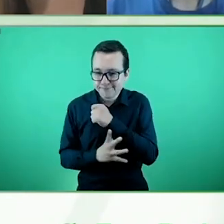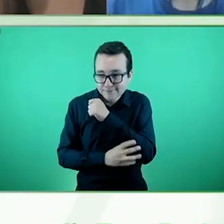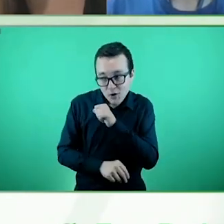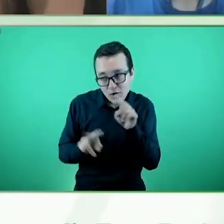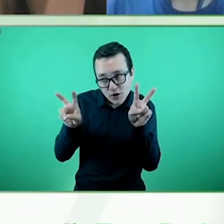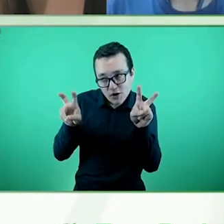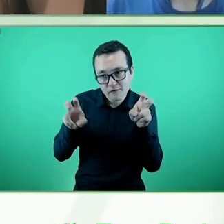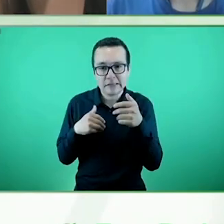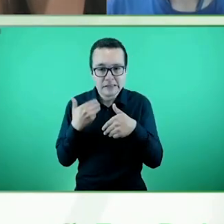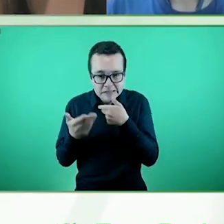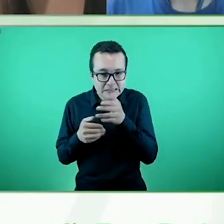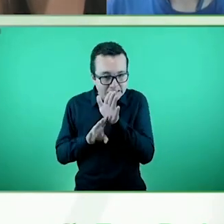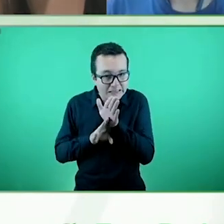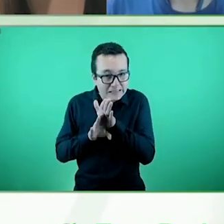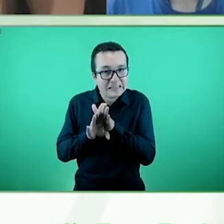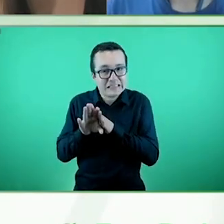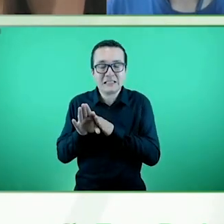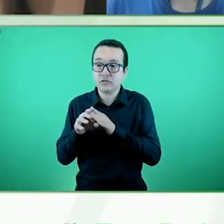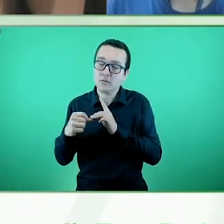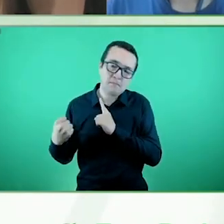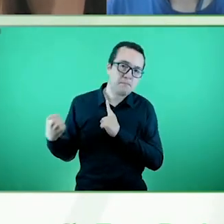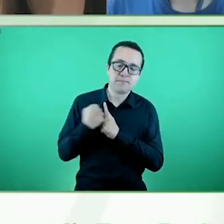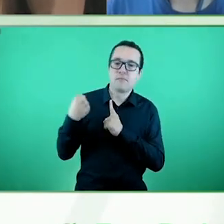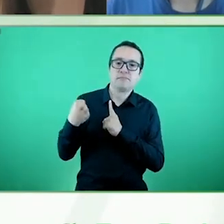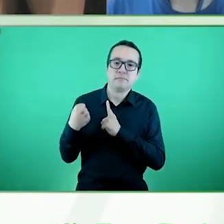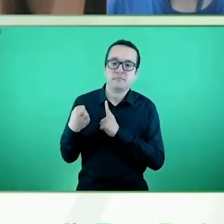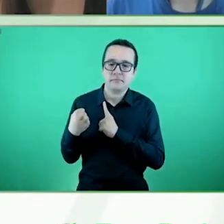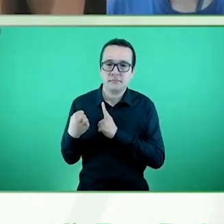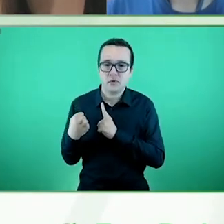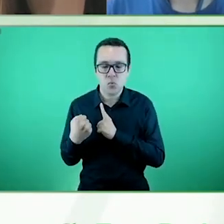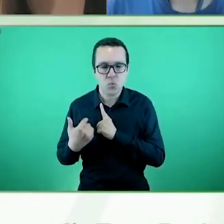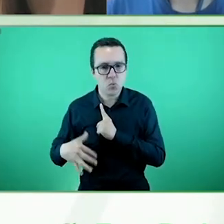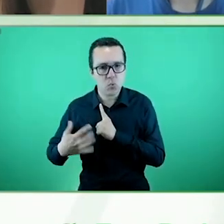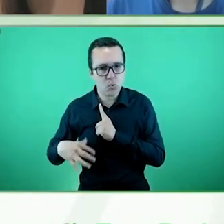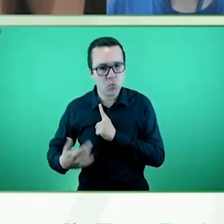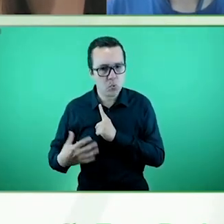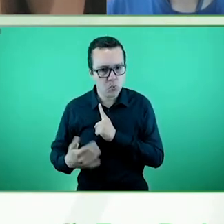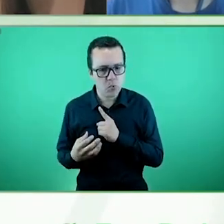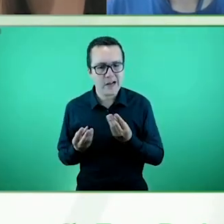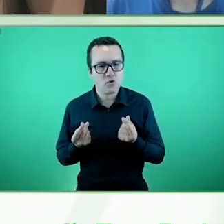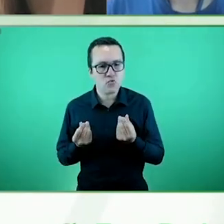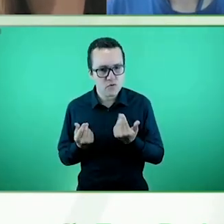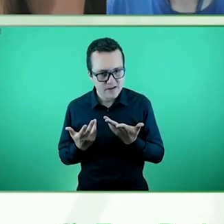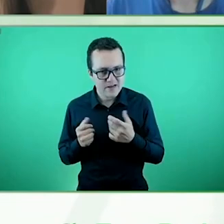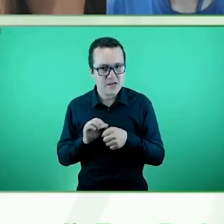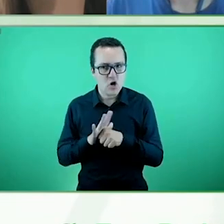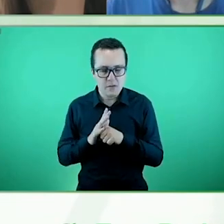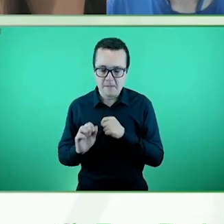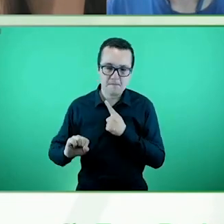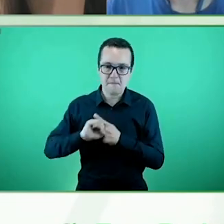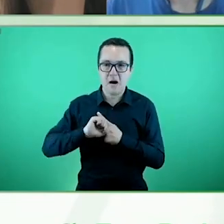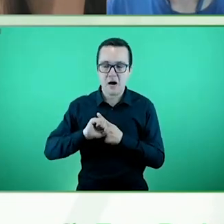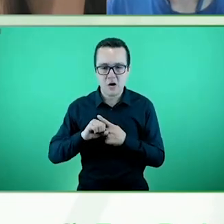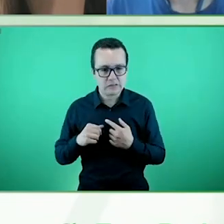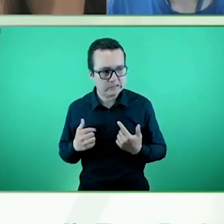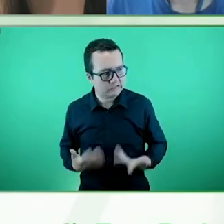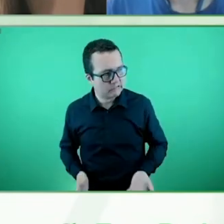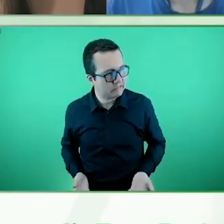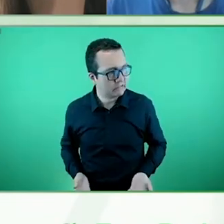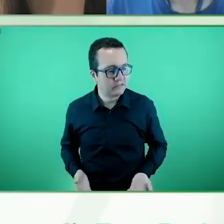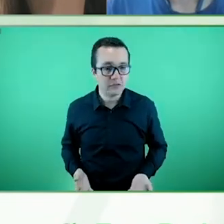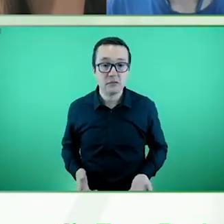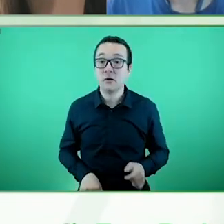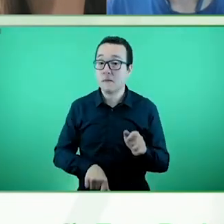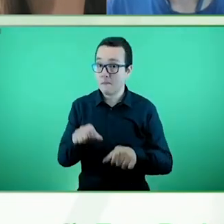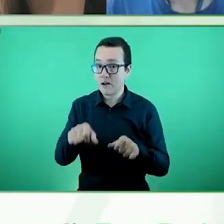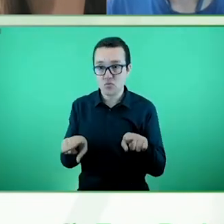nos golpeó muy fuertemente lo económico esta pandemia y muchas de las personas muchas personas perdieron sus empleos,